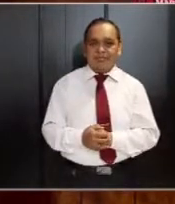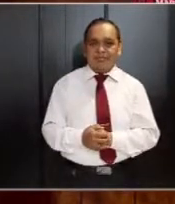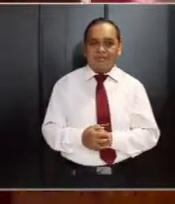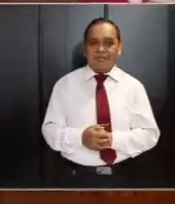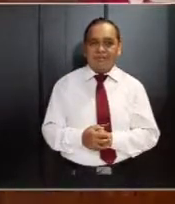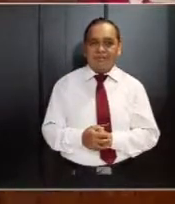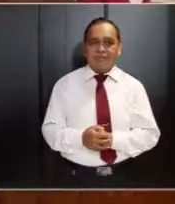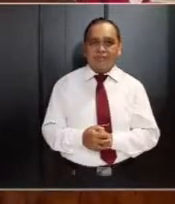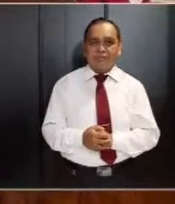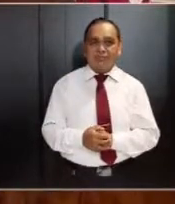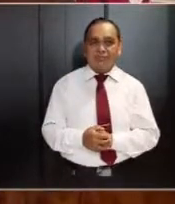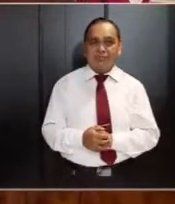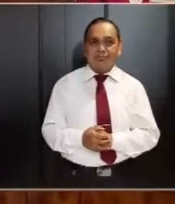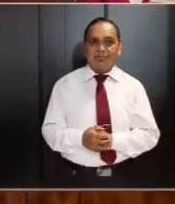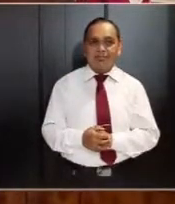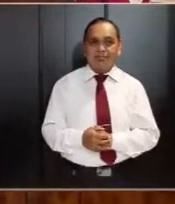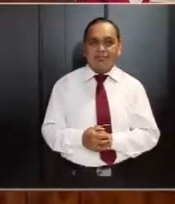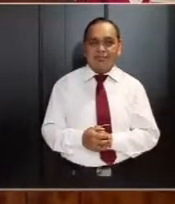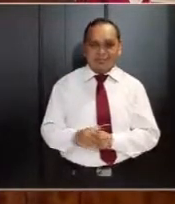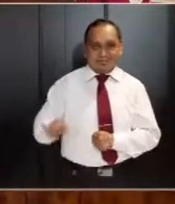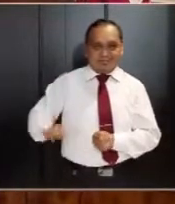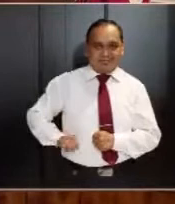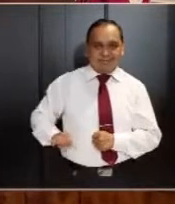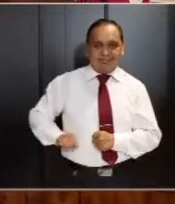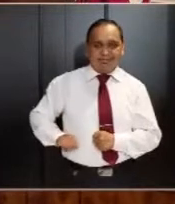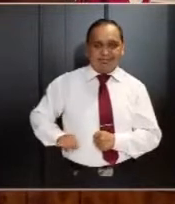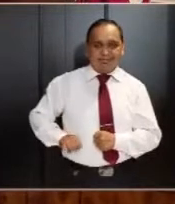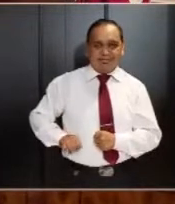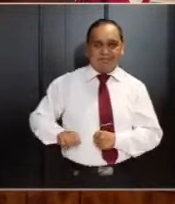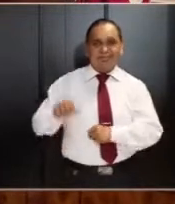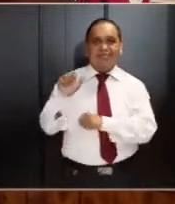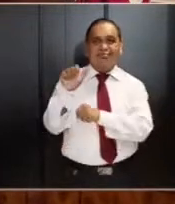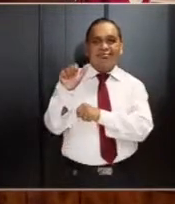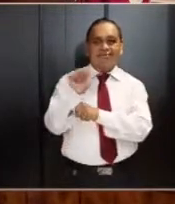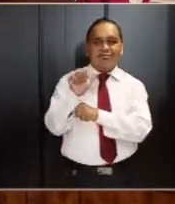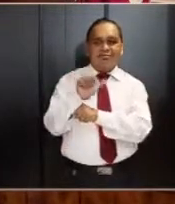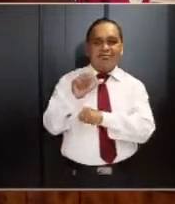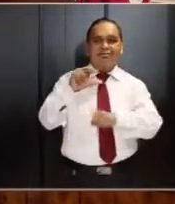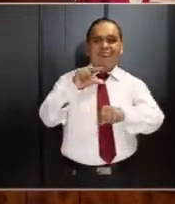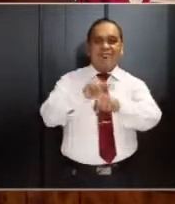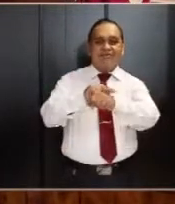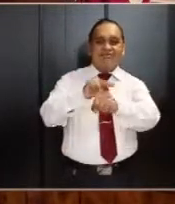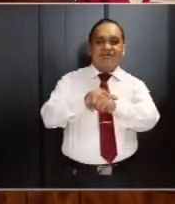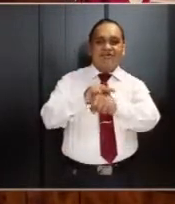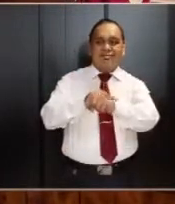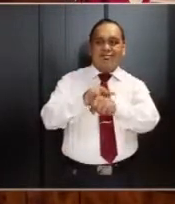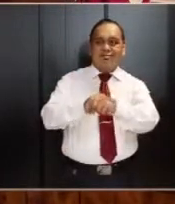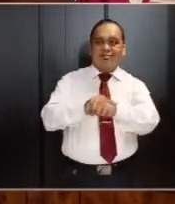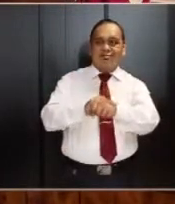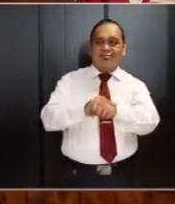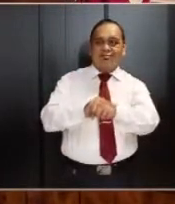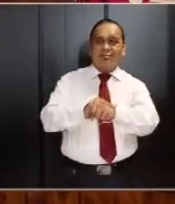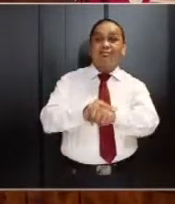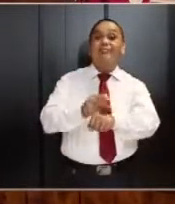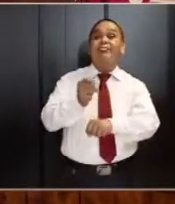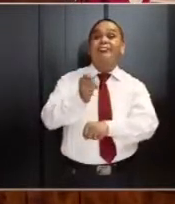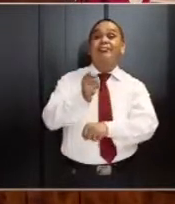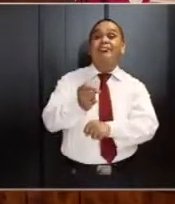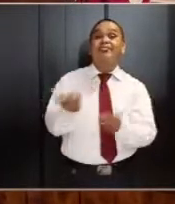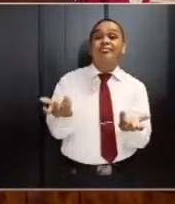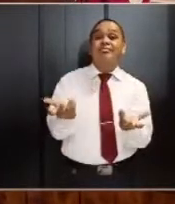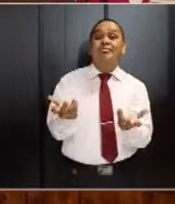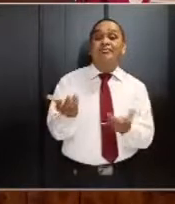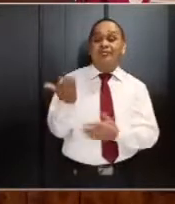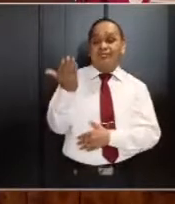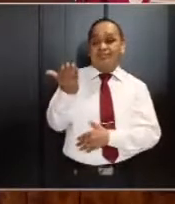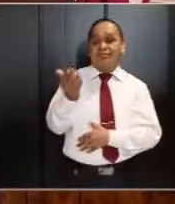¿eh? Porque nuestro artista es un médico cirujano que se va a un